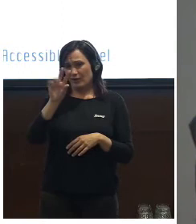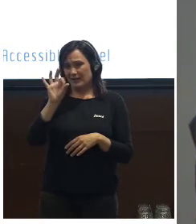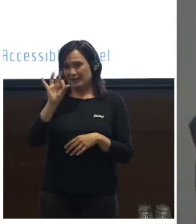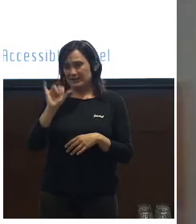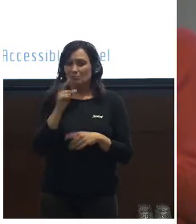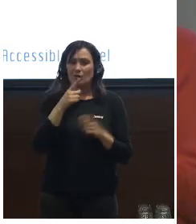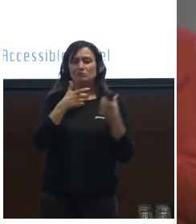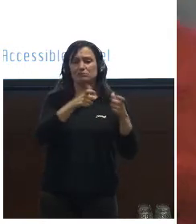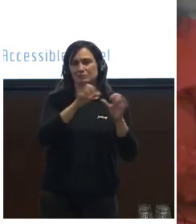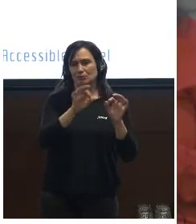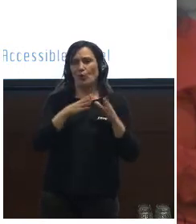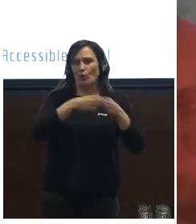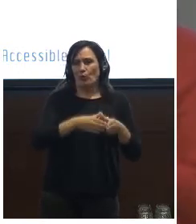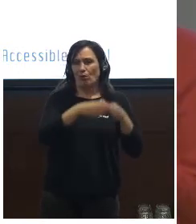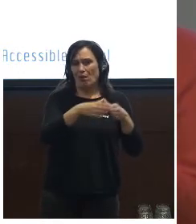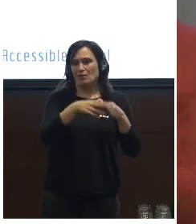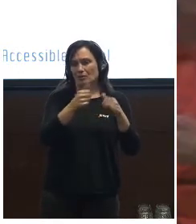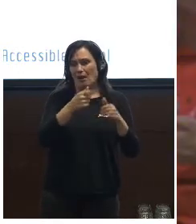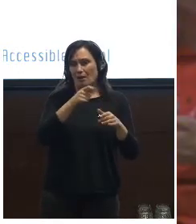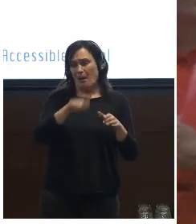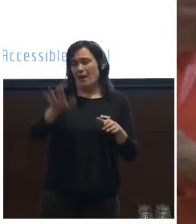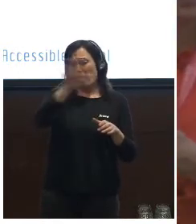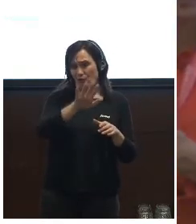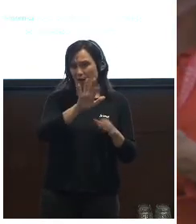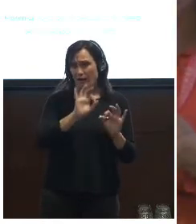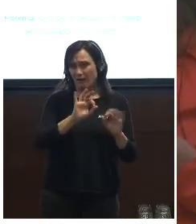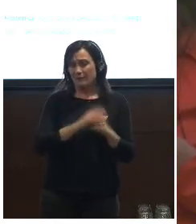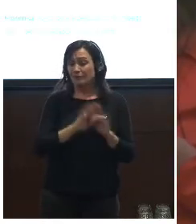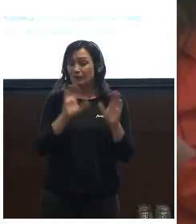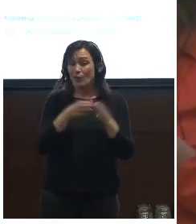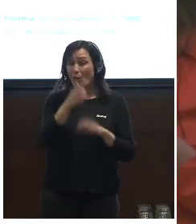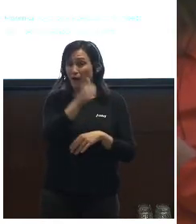del desarrollo del producto cruceros a nivel nacional. El Grupo Ávoris